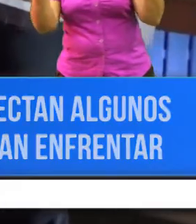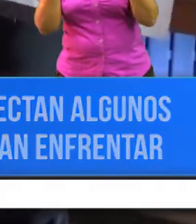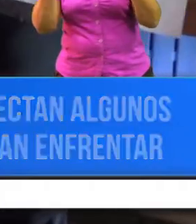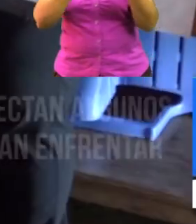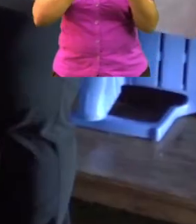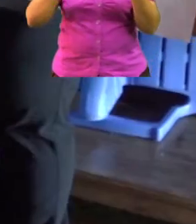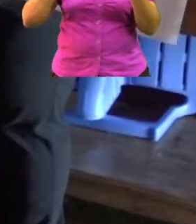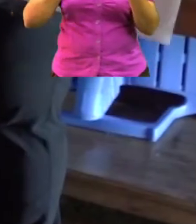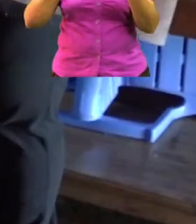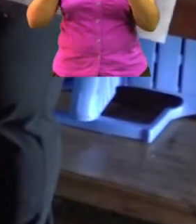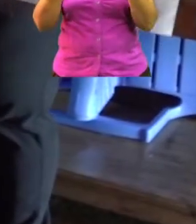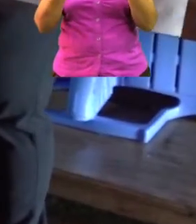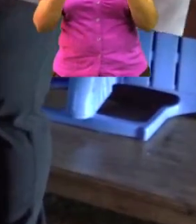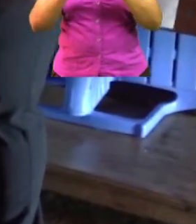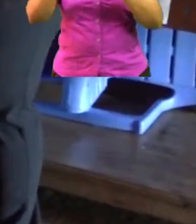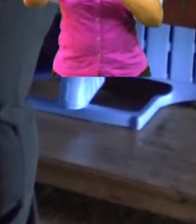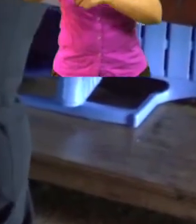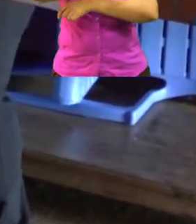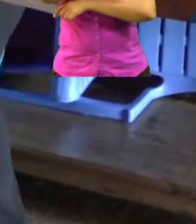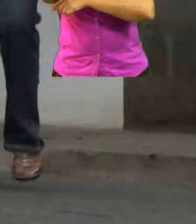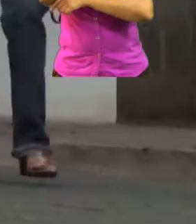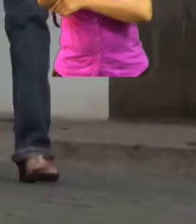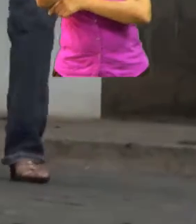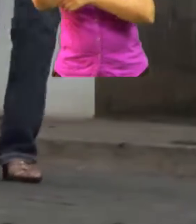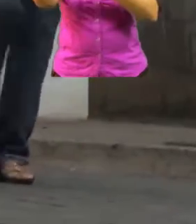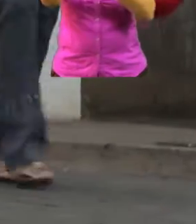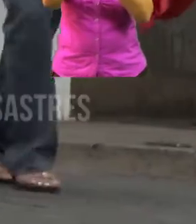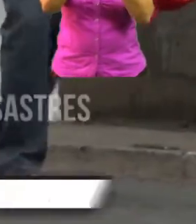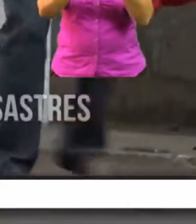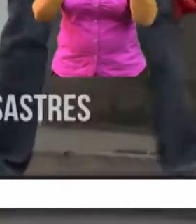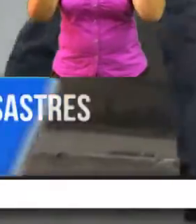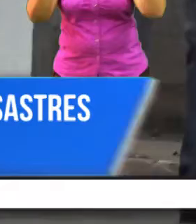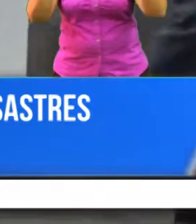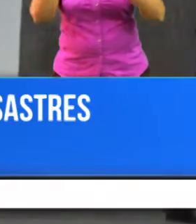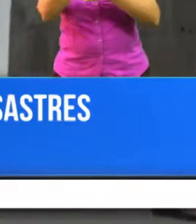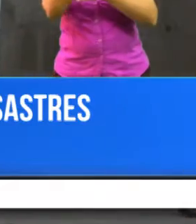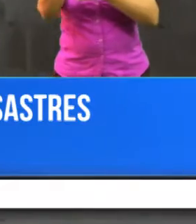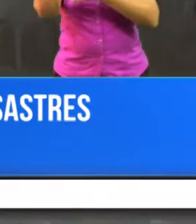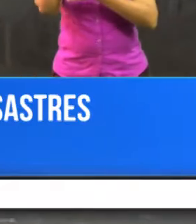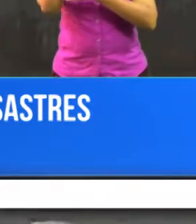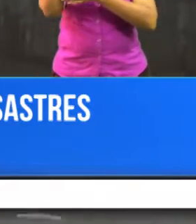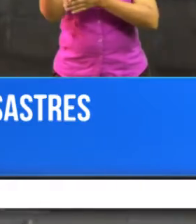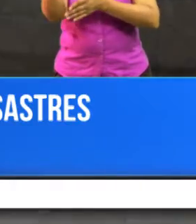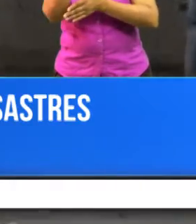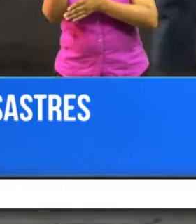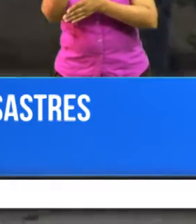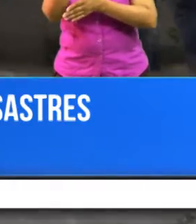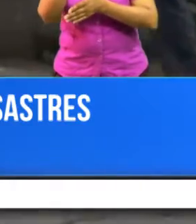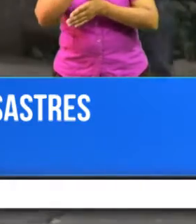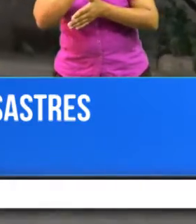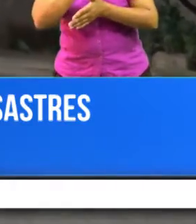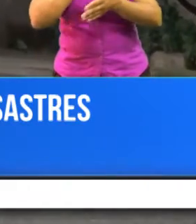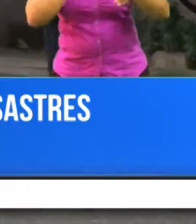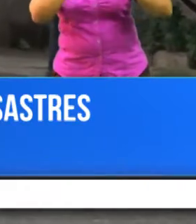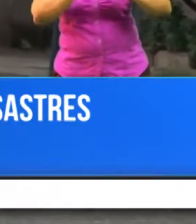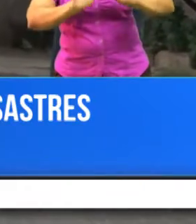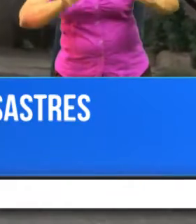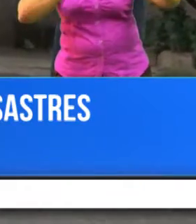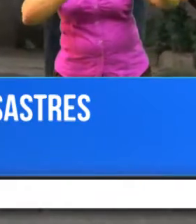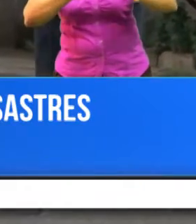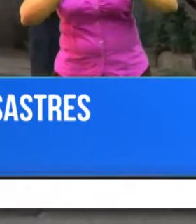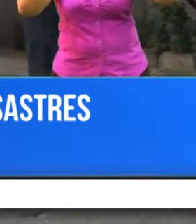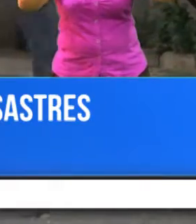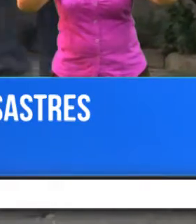se deberían enfrentar. Hoy les vamos a dar algunos tips para que usted conozca la manera apropiada de hablar con los niños sobre